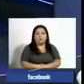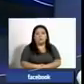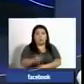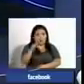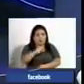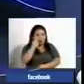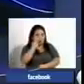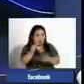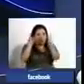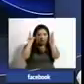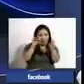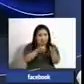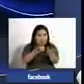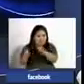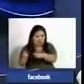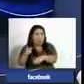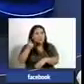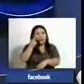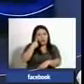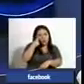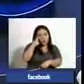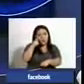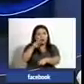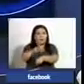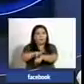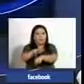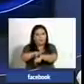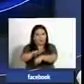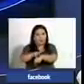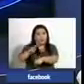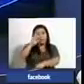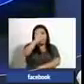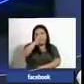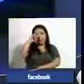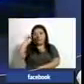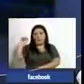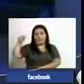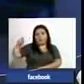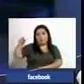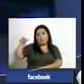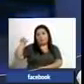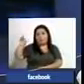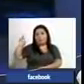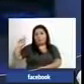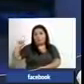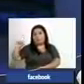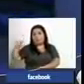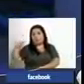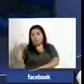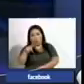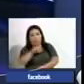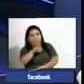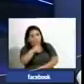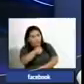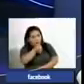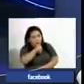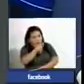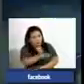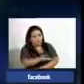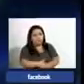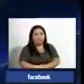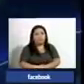Ahora vamos a hablar de Paraguay. Para conocer cuál es su situación, vamos a saludar al colega Juan Cáceres. Buenas noches.